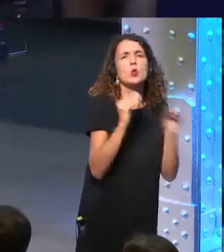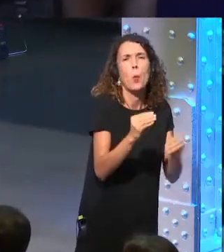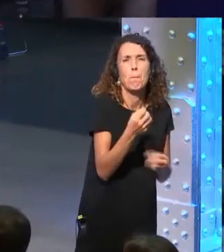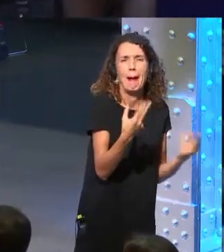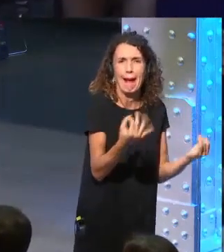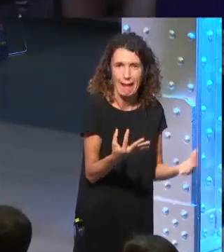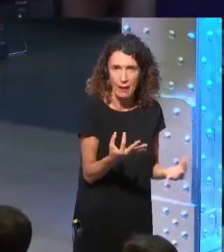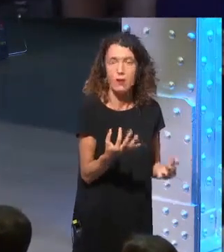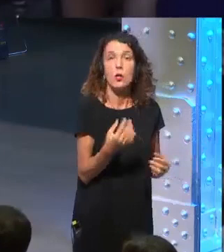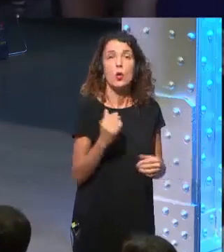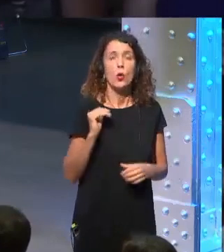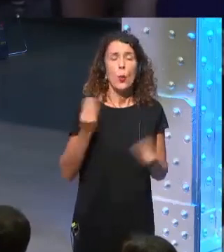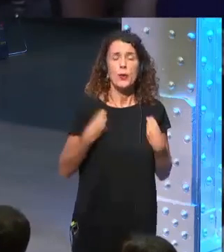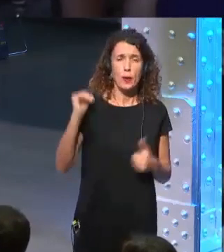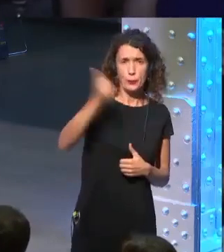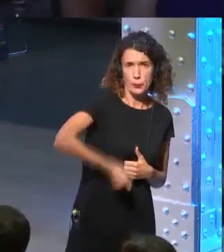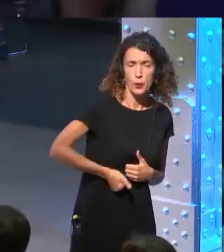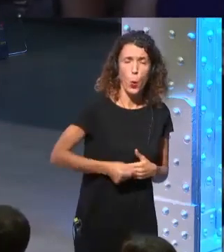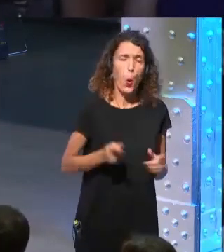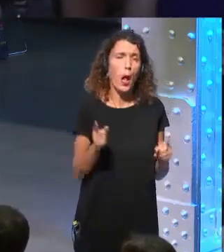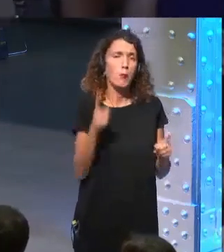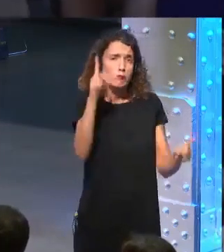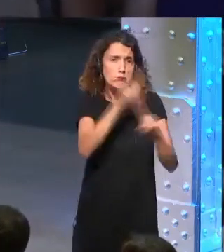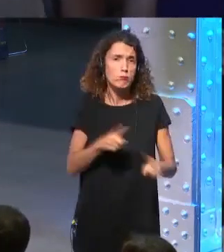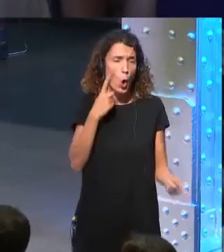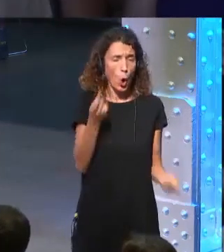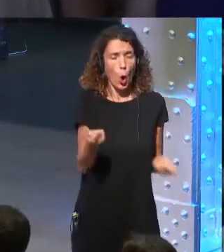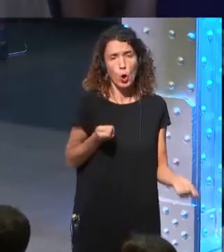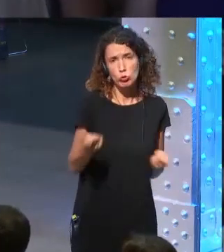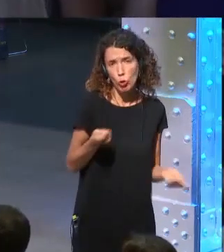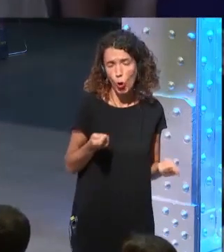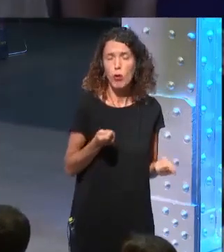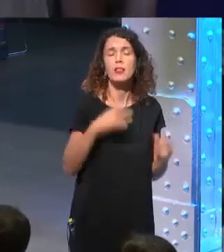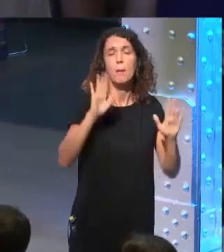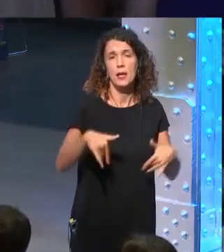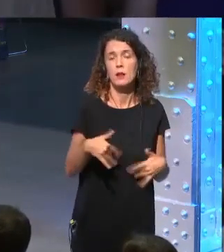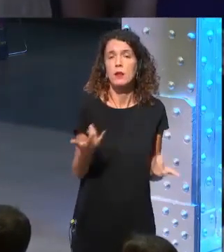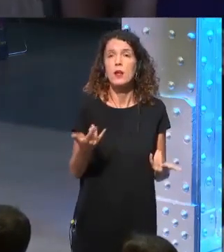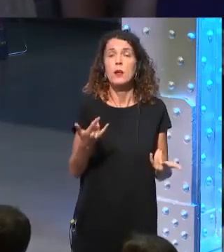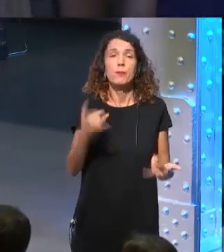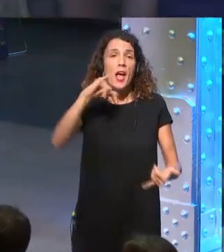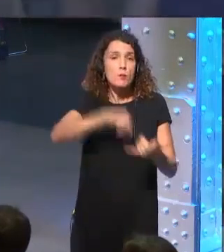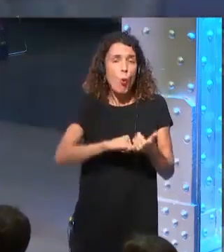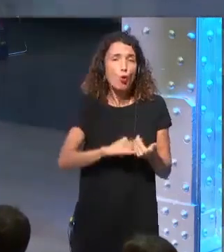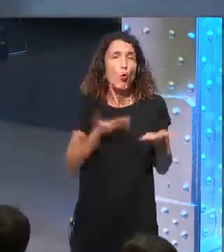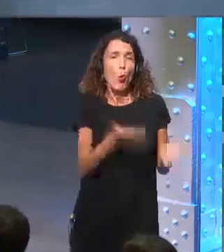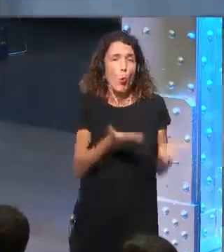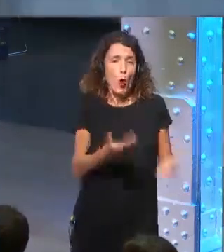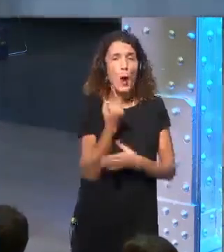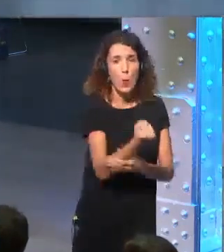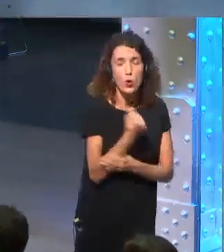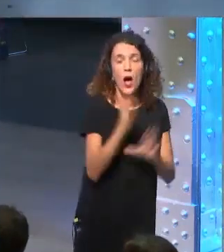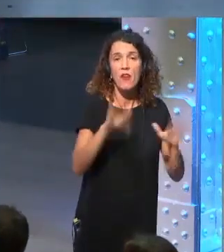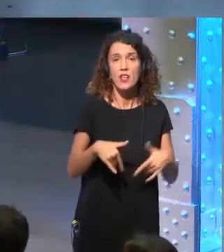y haber pasado toda una vida con recato y haber complacido tanto a un esposo tan ilustre? ¿De qué te valió